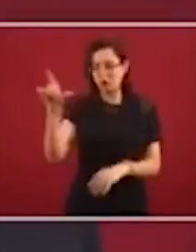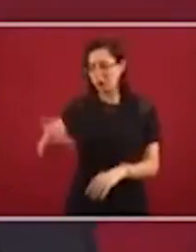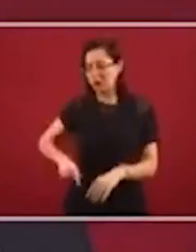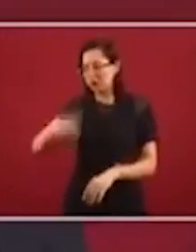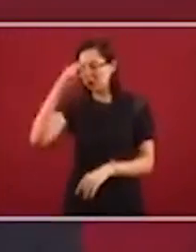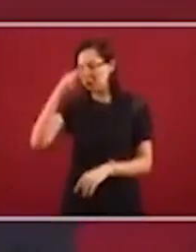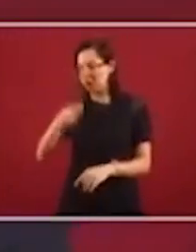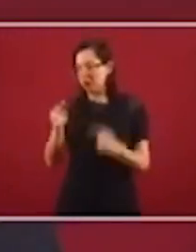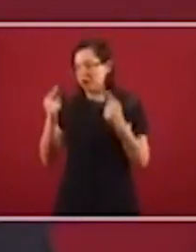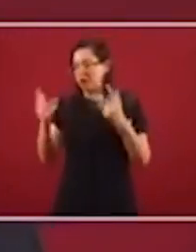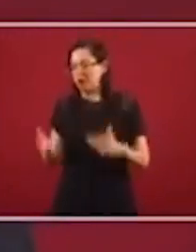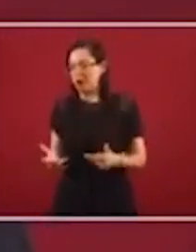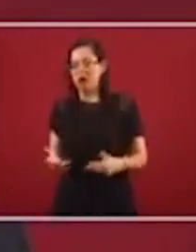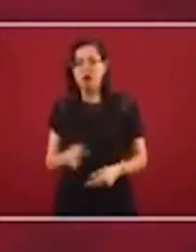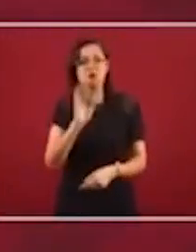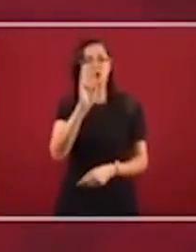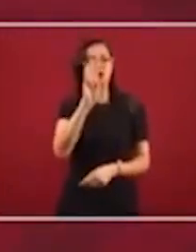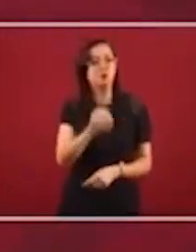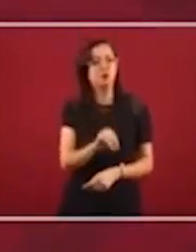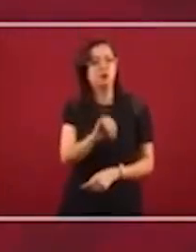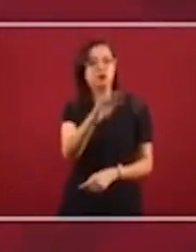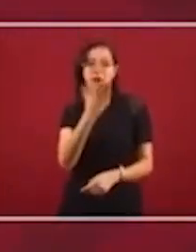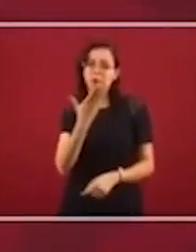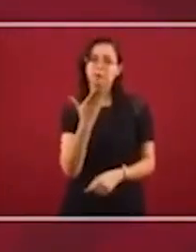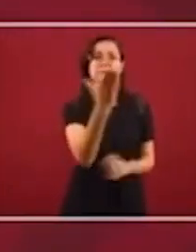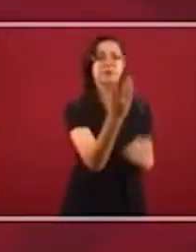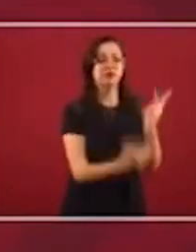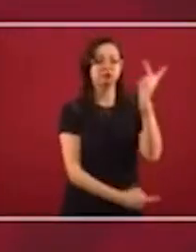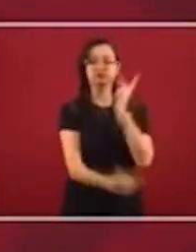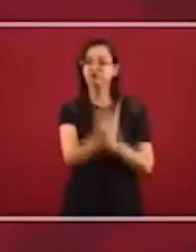acudir al Fondo Monetario Internacional.